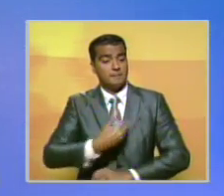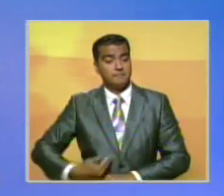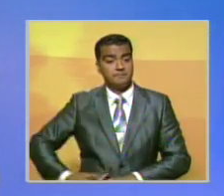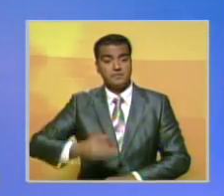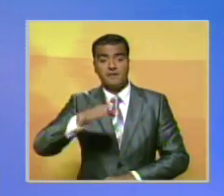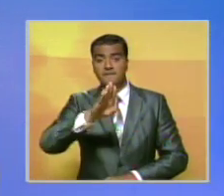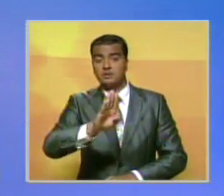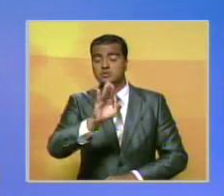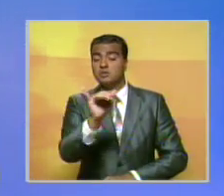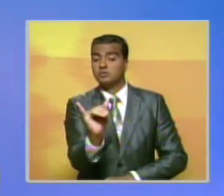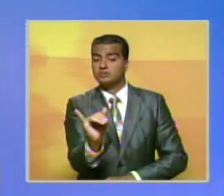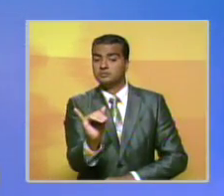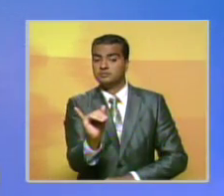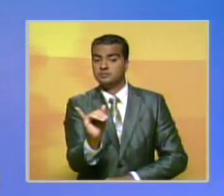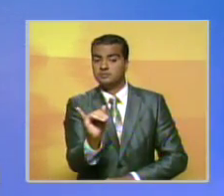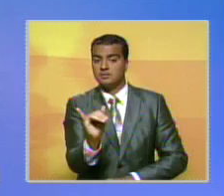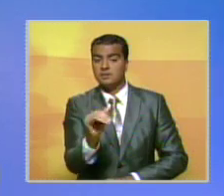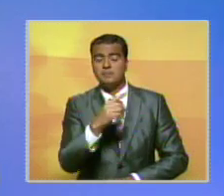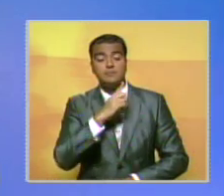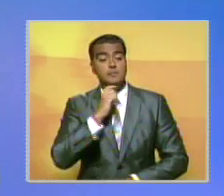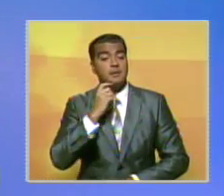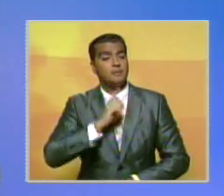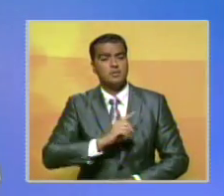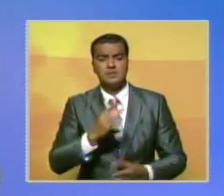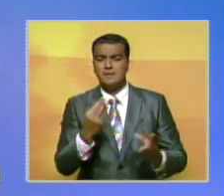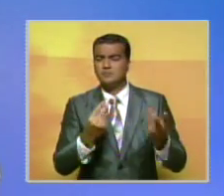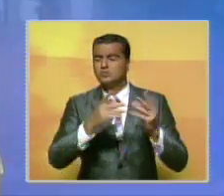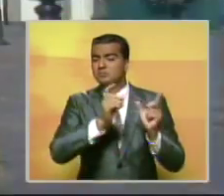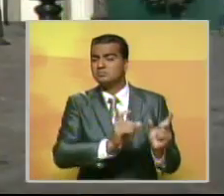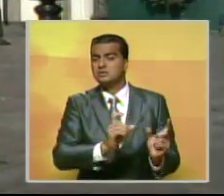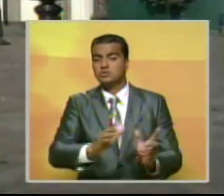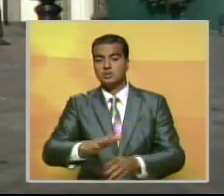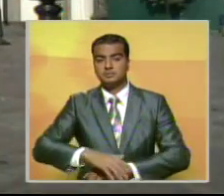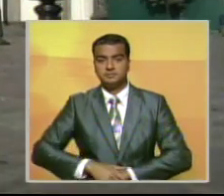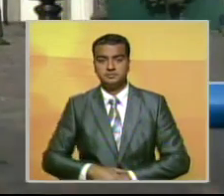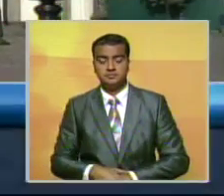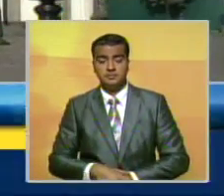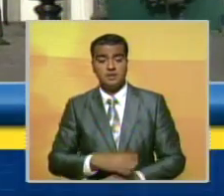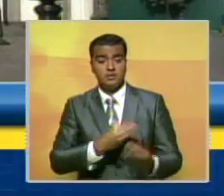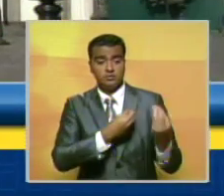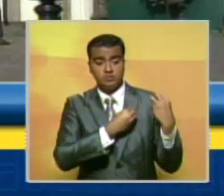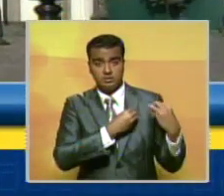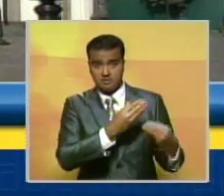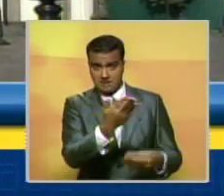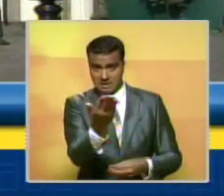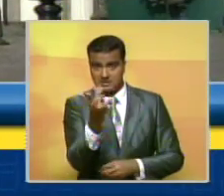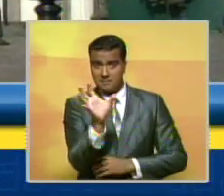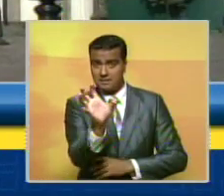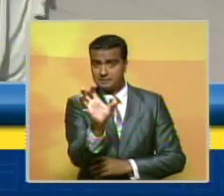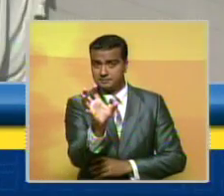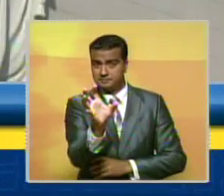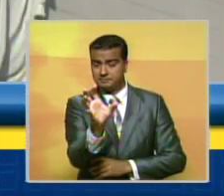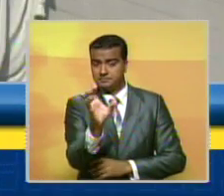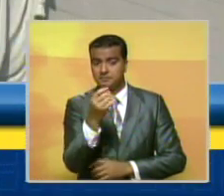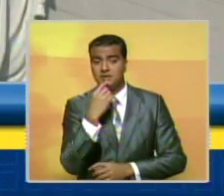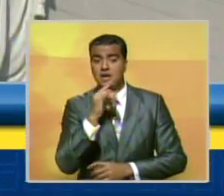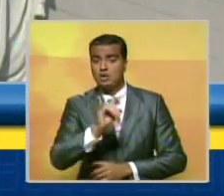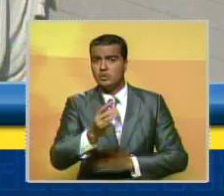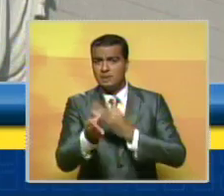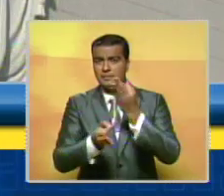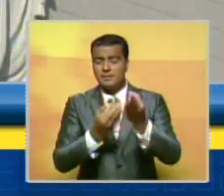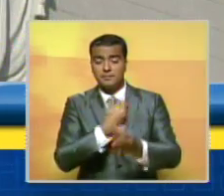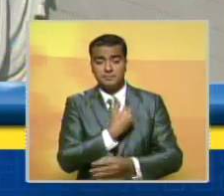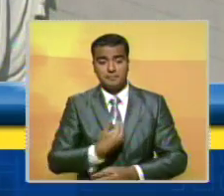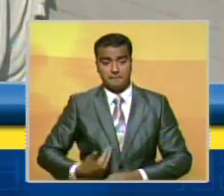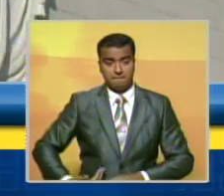Víctor Yanukovych por el delito de asesinato masivo de civiles. Las autoridades de Kiev anunciaron este lunes que el fugitivo